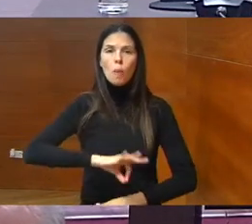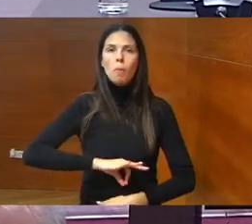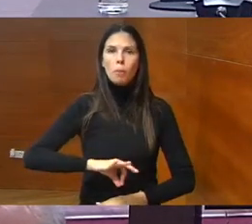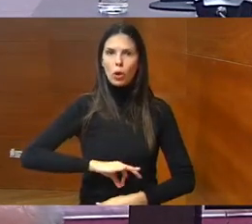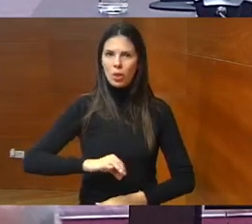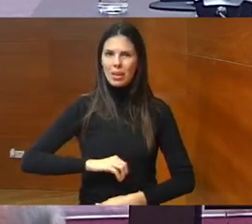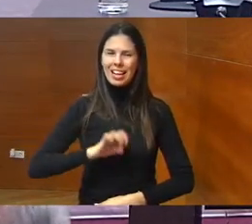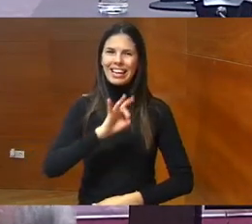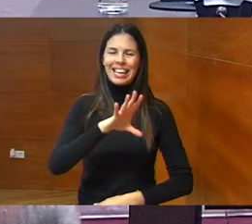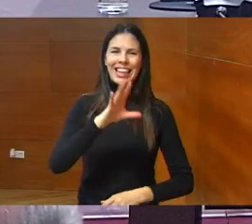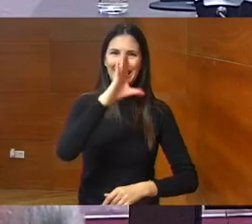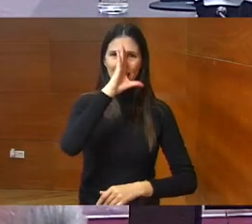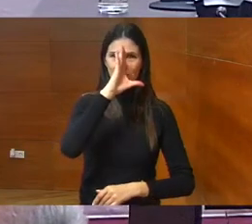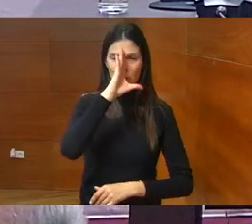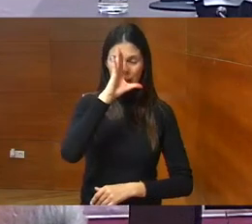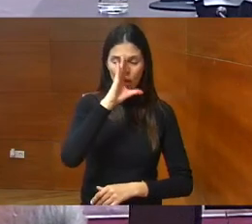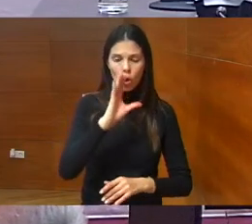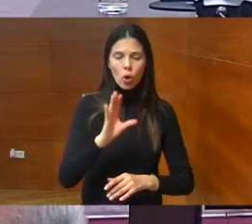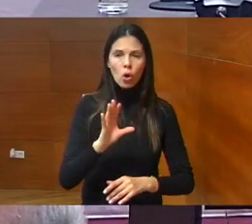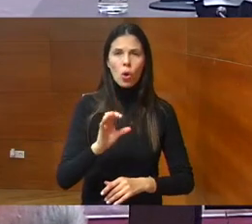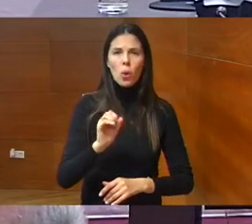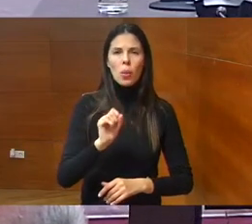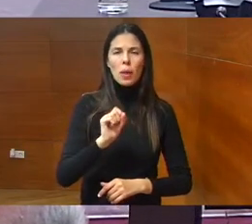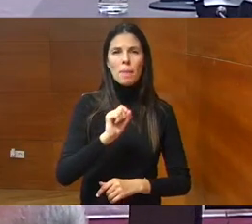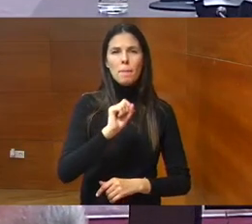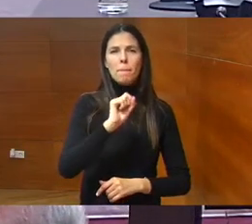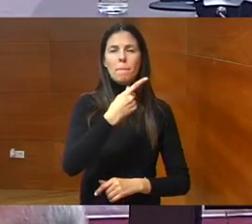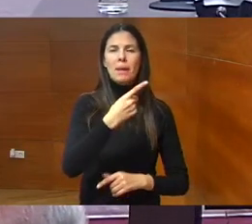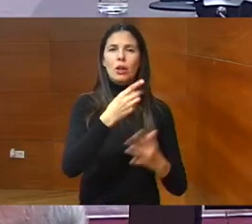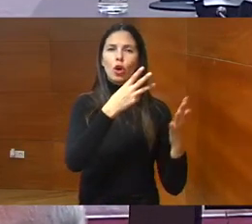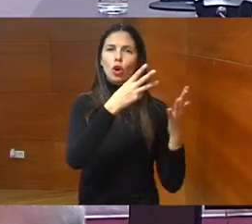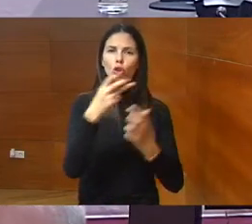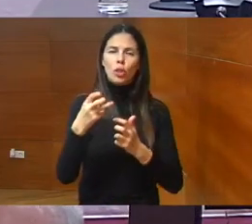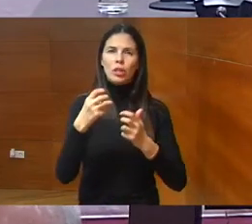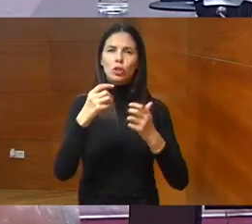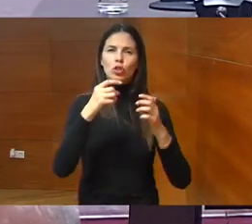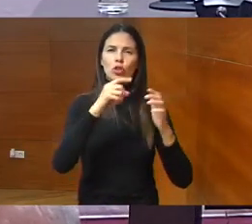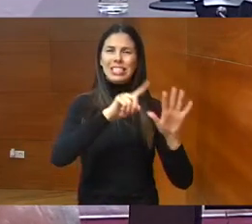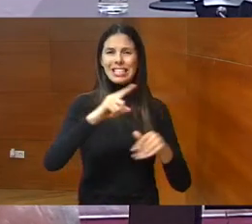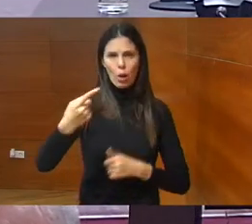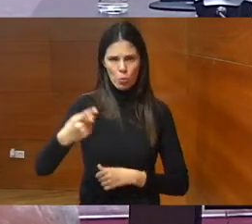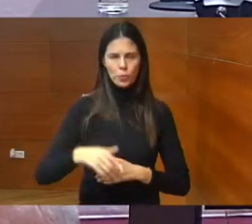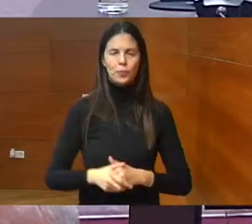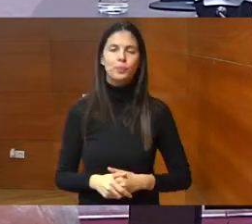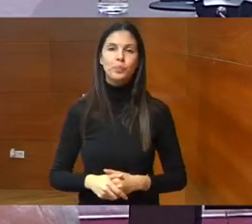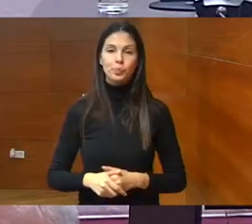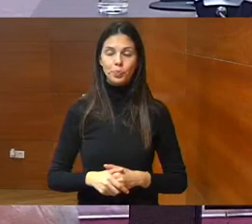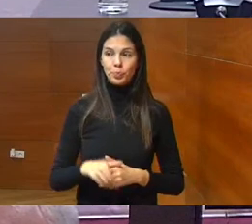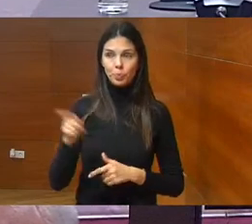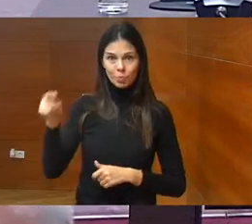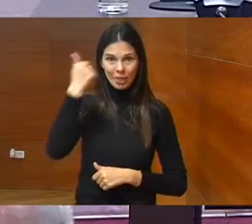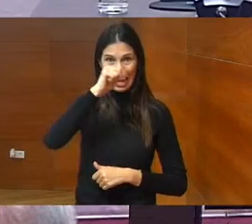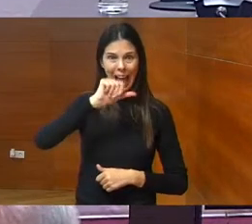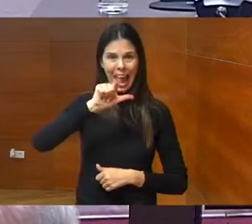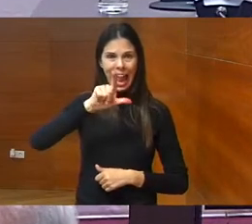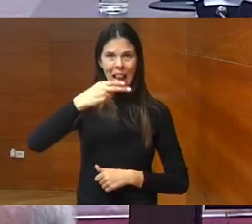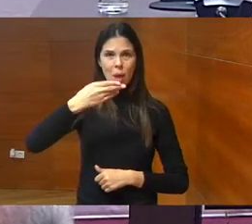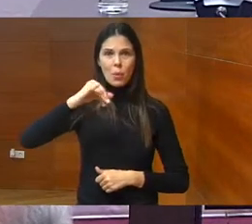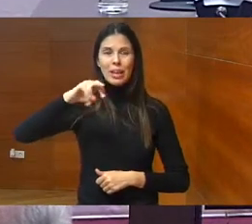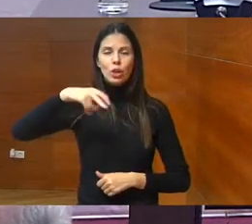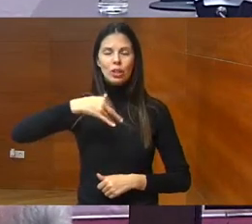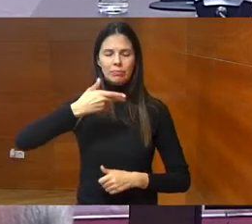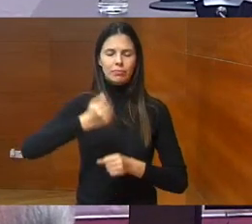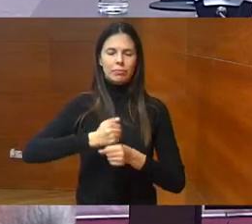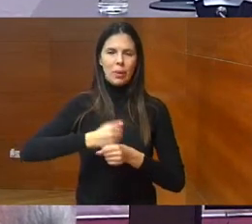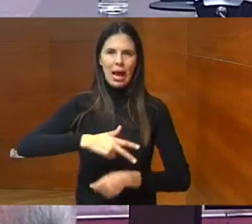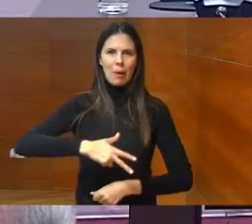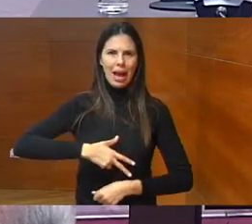o 15 de febrero de 1961 Albino era abogado en ejercicio